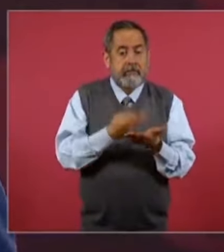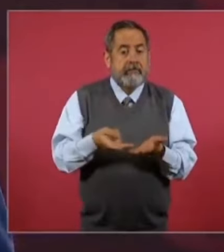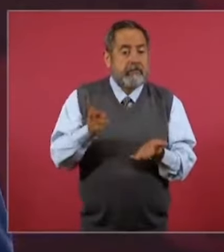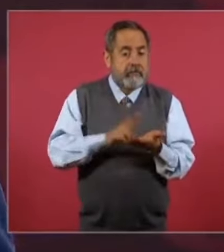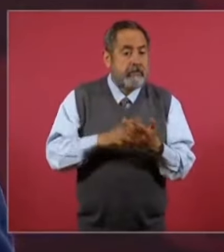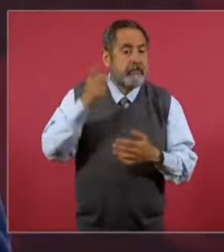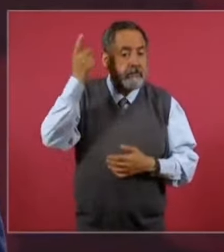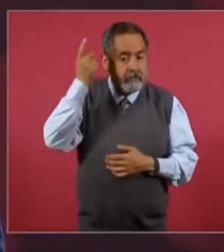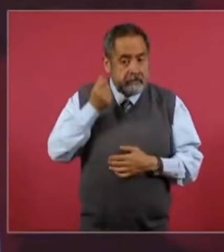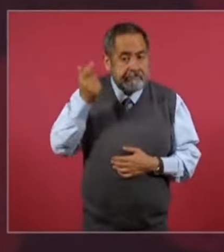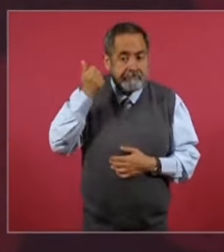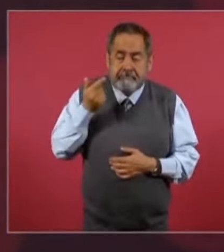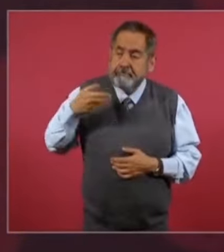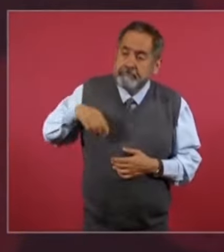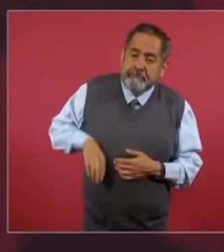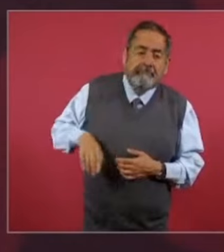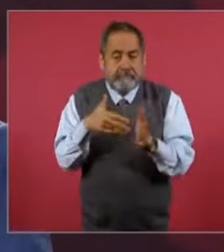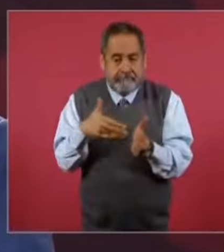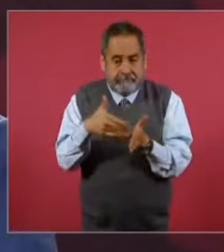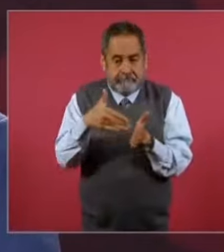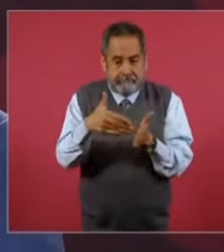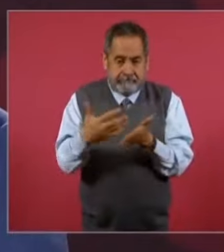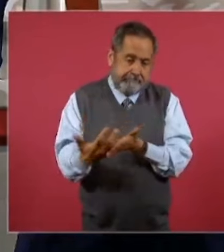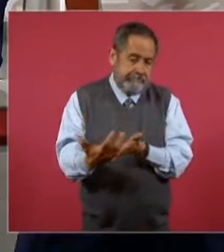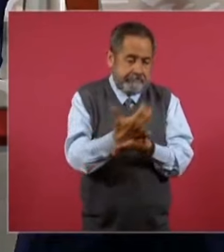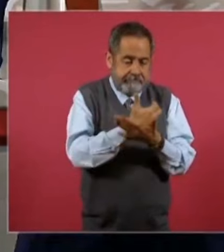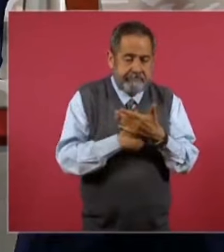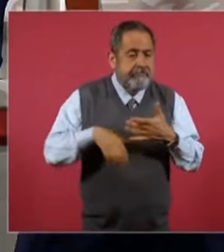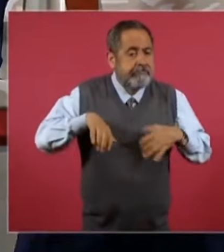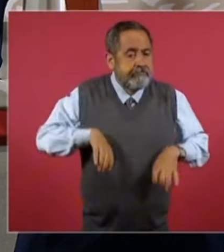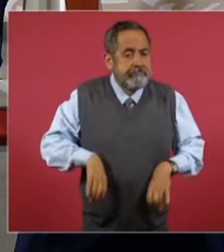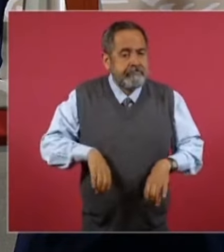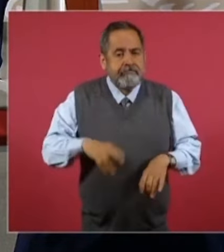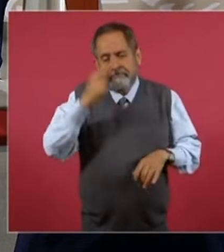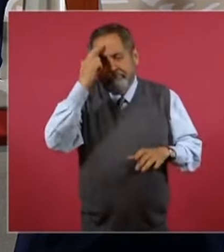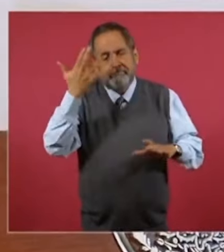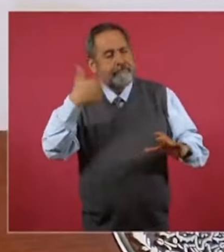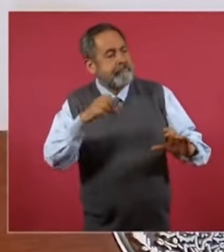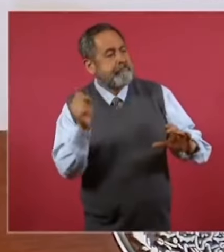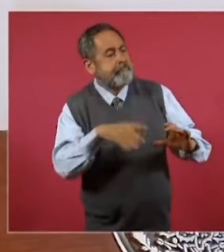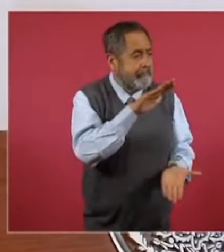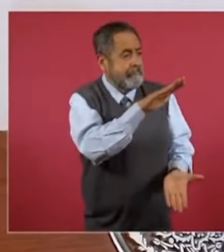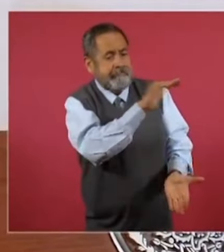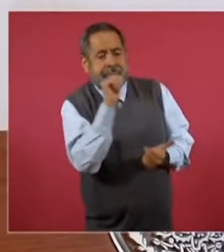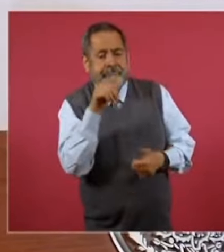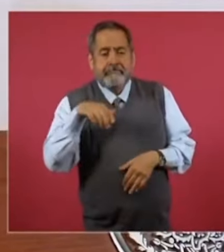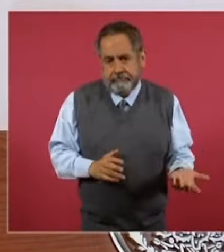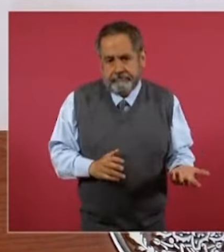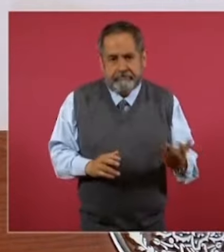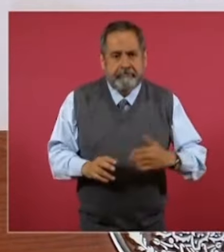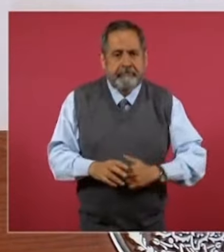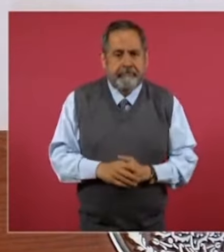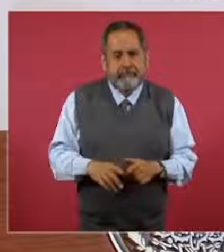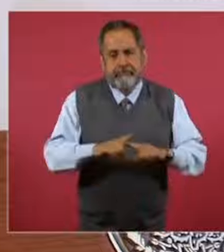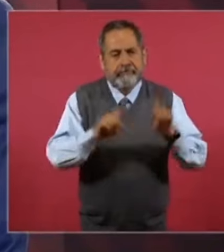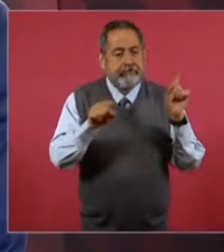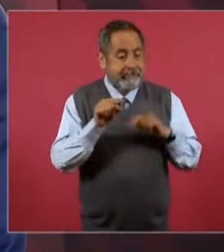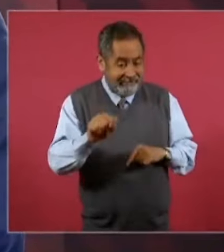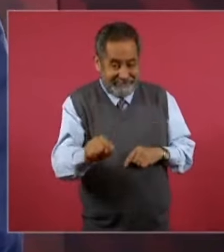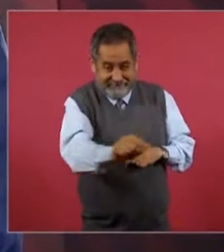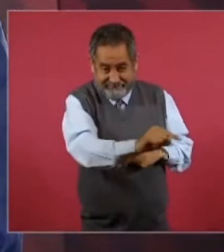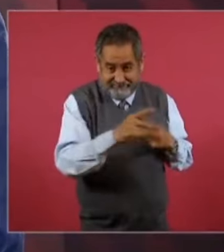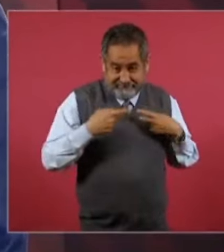pensión vitalicia, se llevan fondos de retiro de millones de pesos. No así los